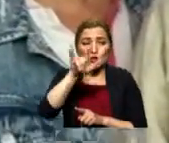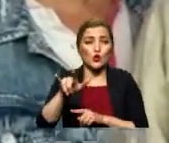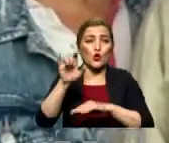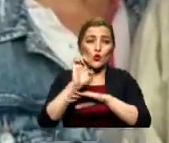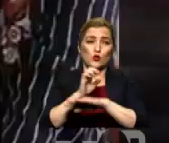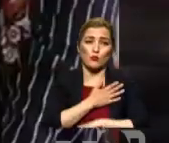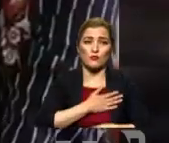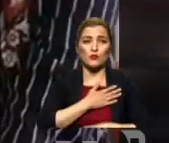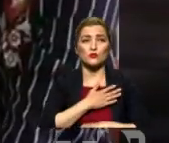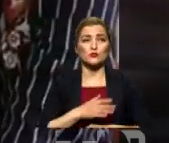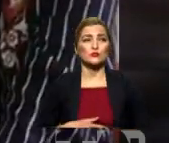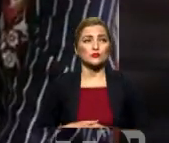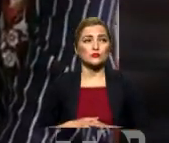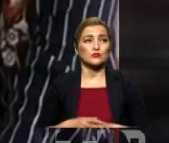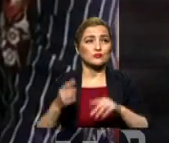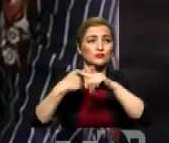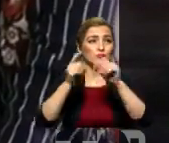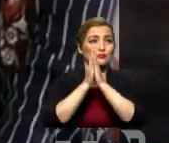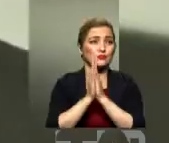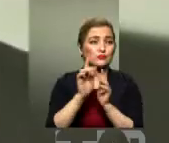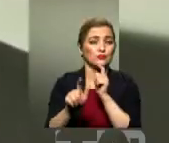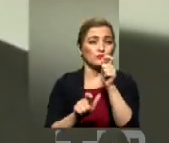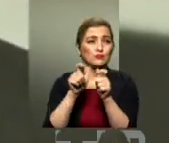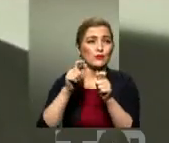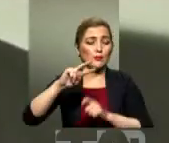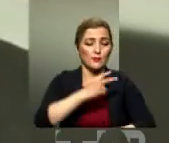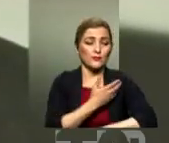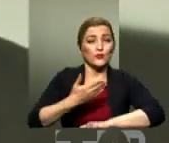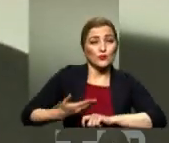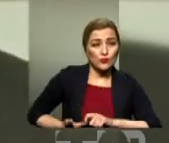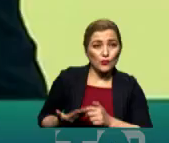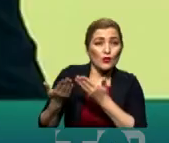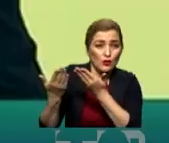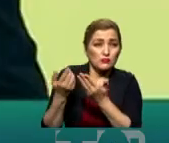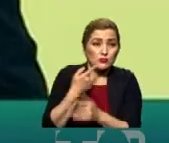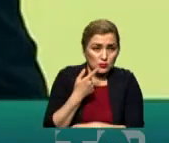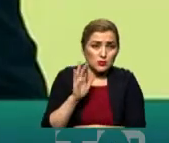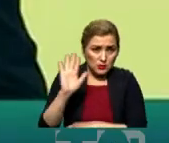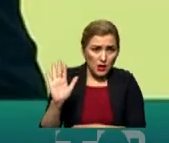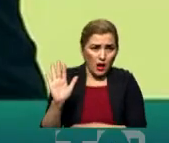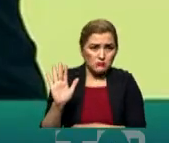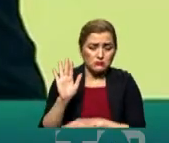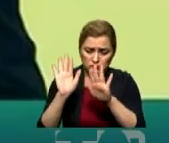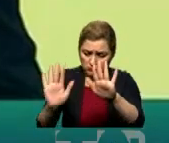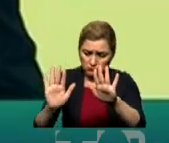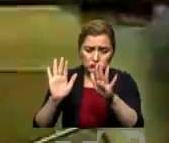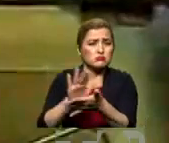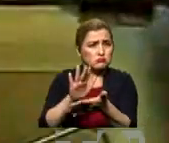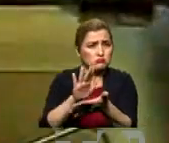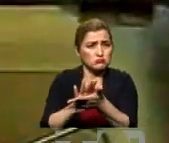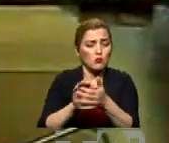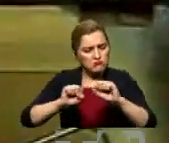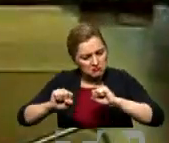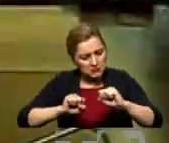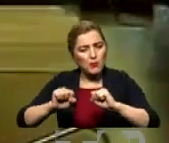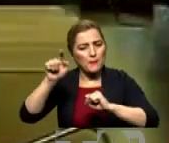nuevamente a nuestro país. Ante estos múltiples pedidos, el vicepresidente Otto Sonnenhäusner aseguró que ya se están realizando gestiones para el